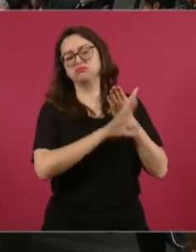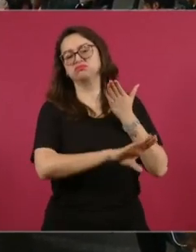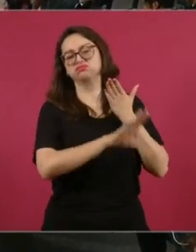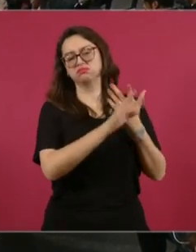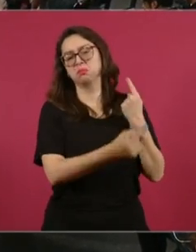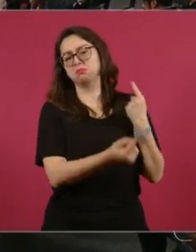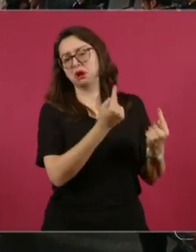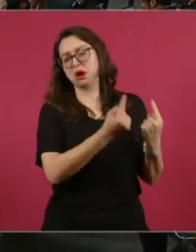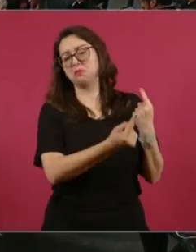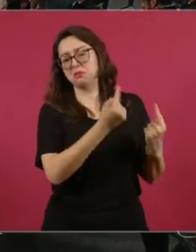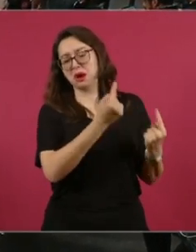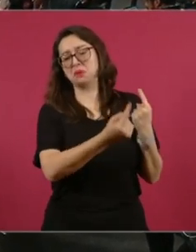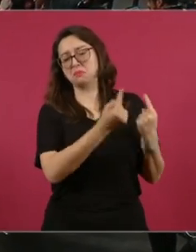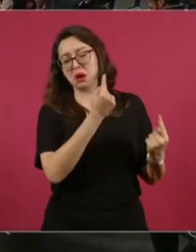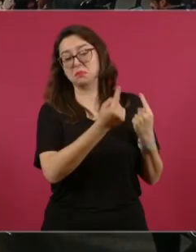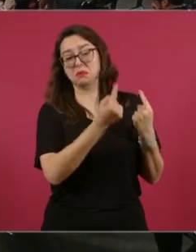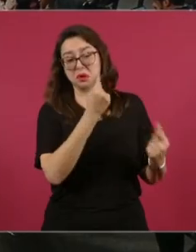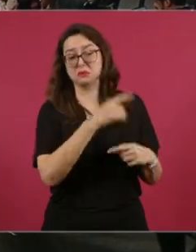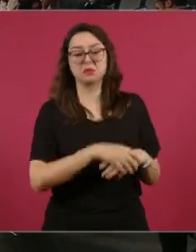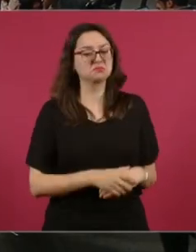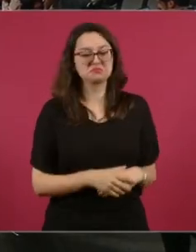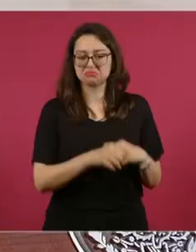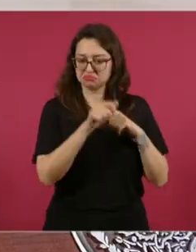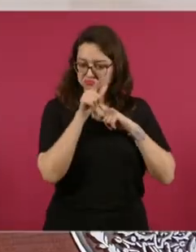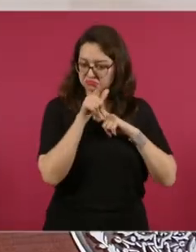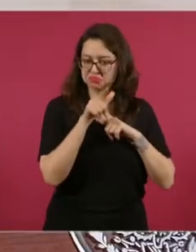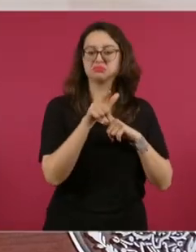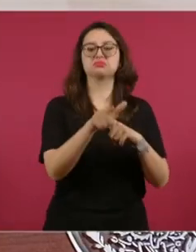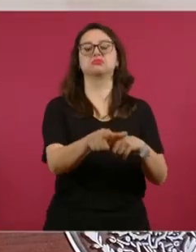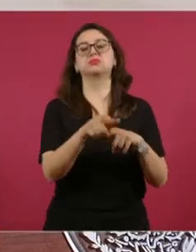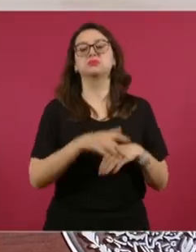insultos. Y Loret va a seguir, ¿no?